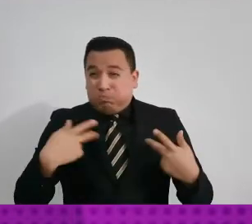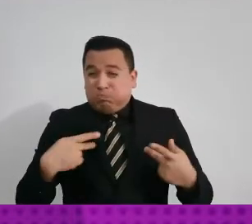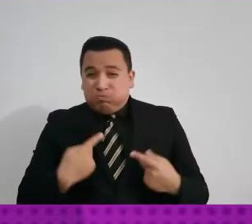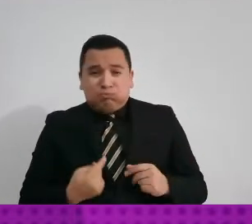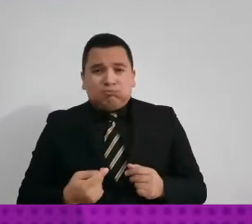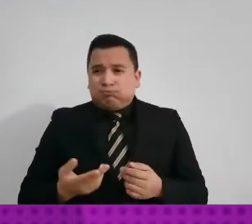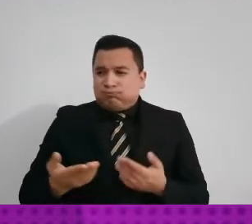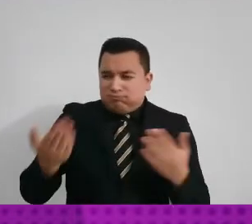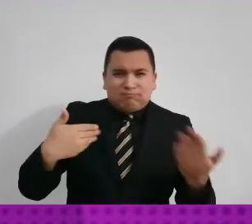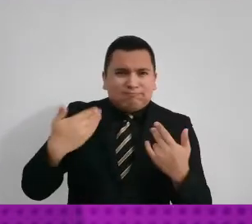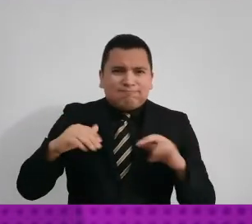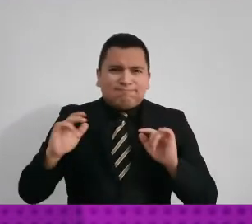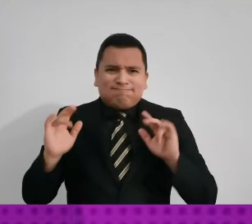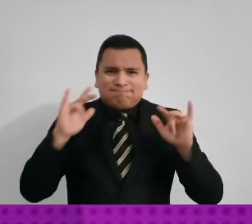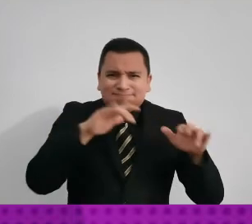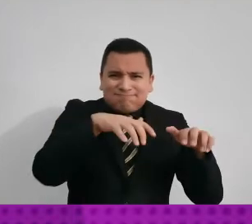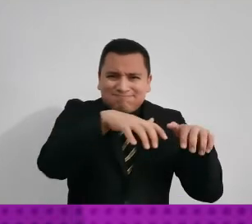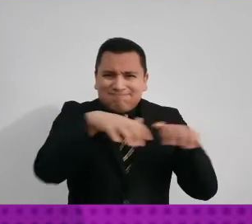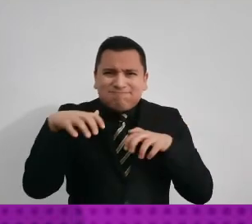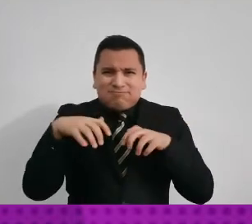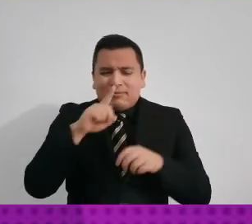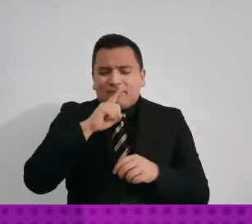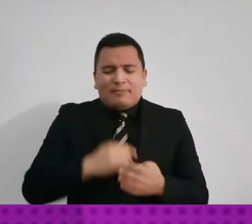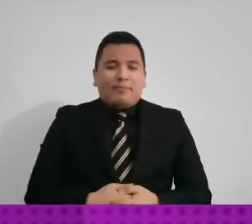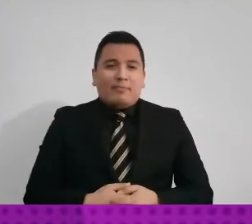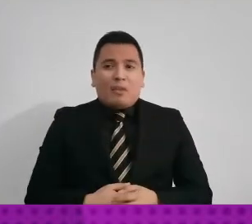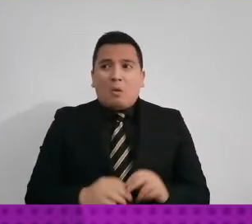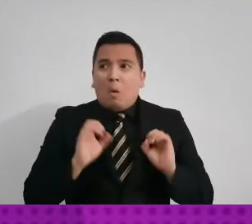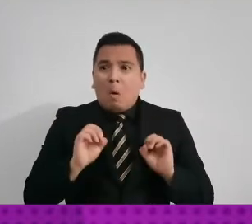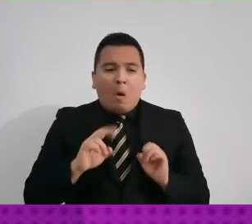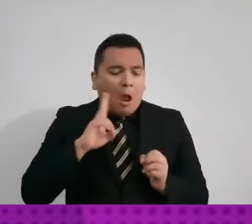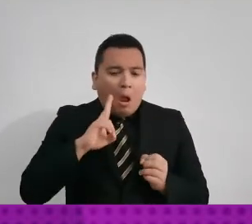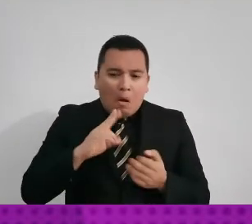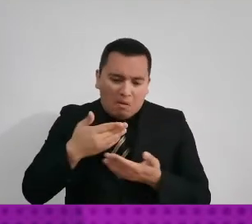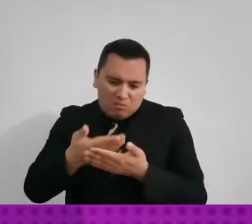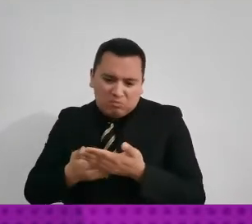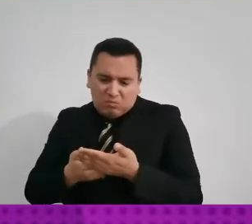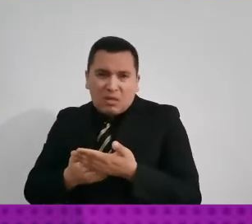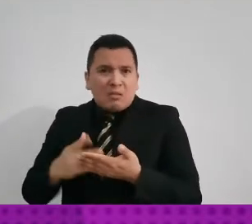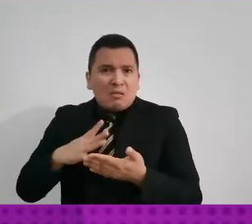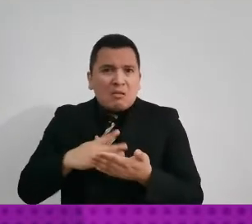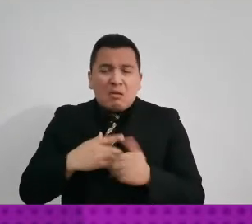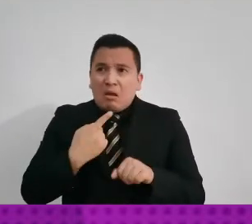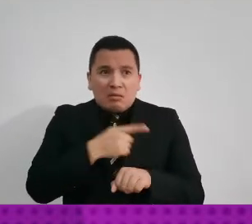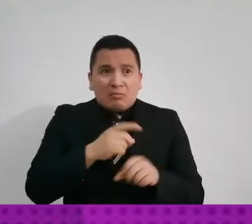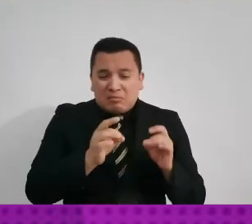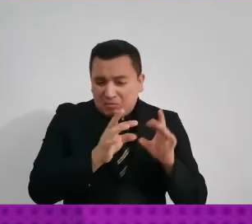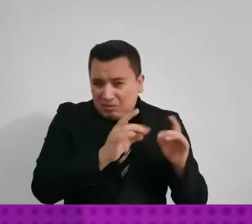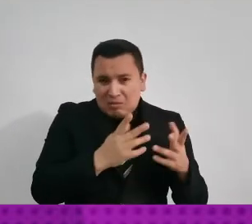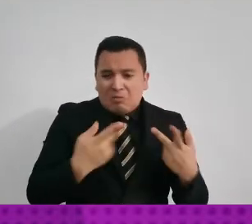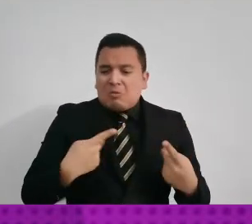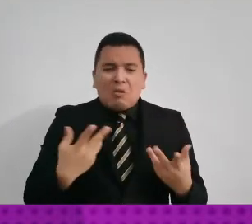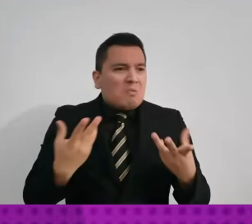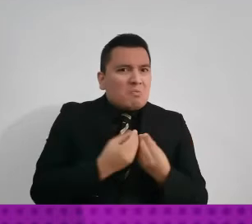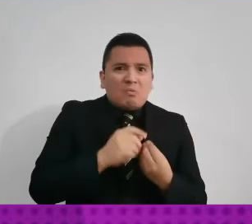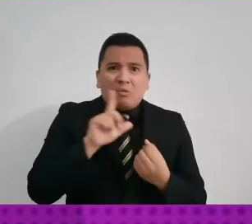mítines que tuvieran una gran aglomeración de personas. Tampoco tenemos reportes de que hubiese contagios derivados